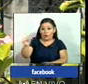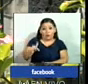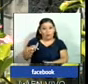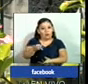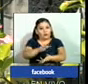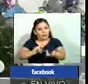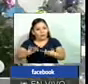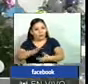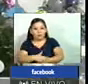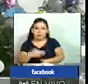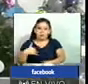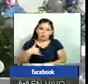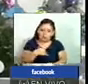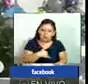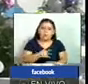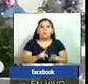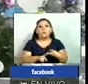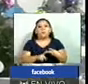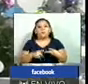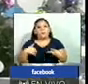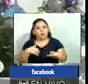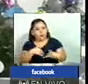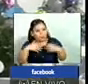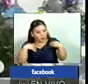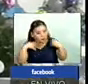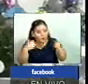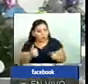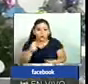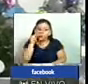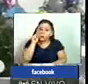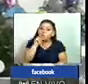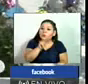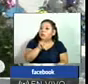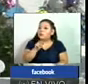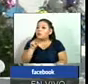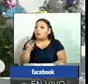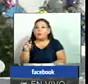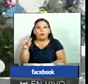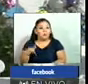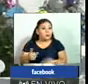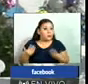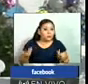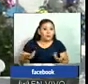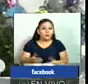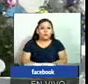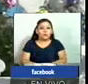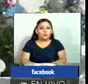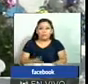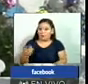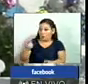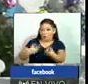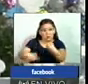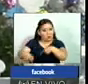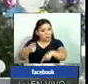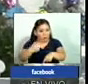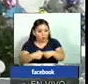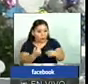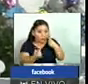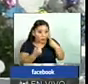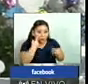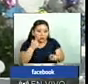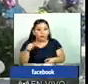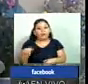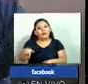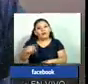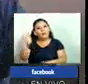Ambiente el Ministerio de Salud a verificar los espacios hasta este momento no han venido a verificar con el alcalde de San